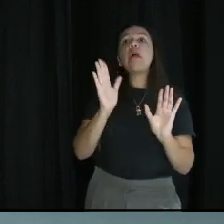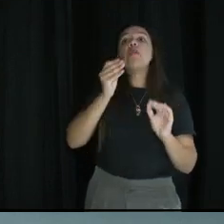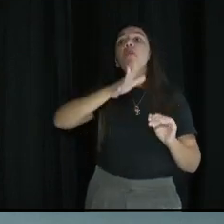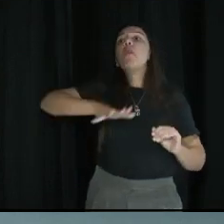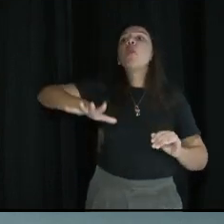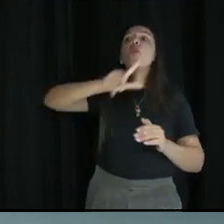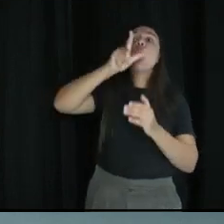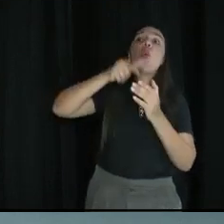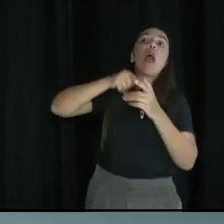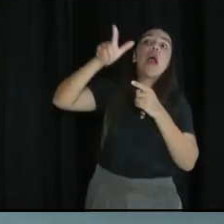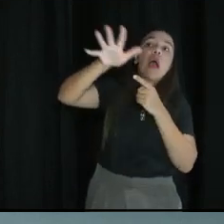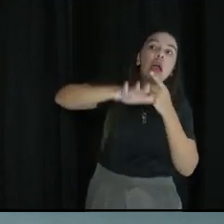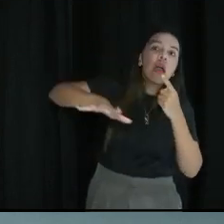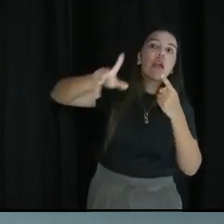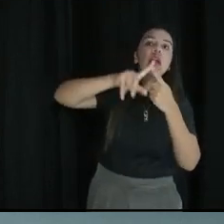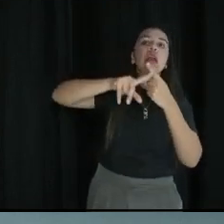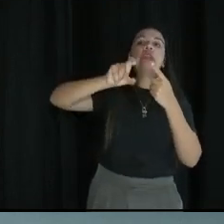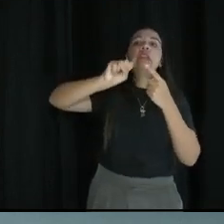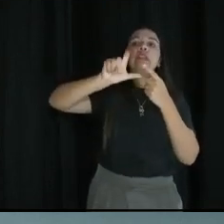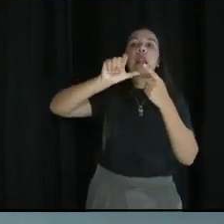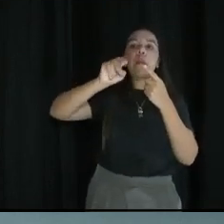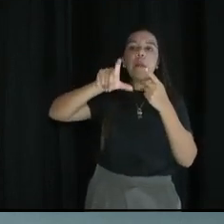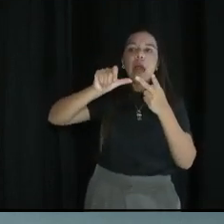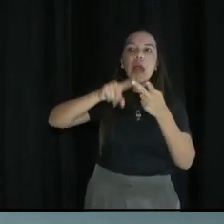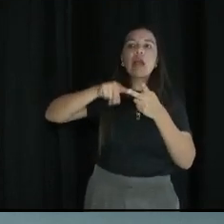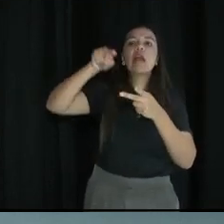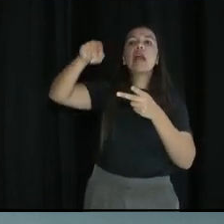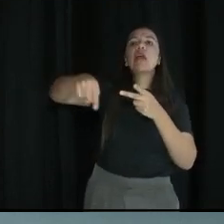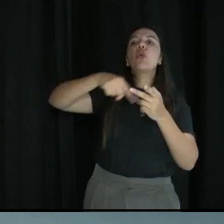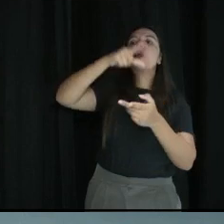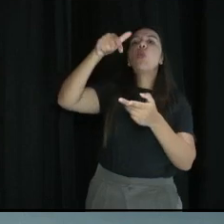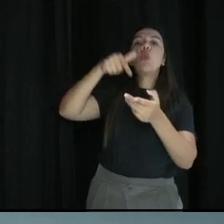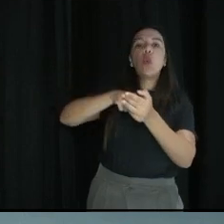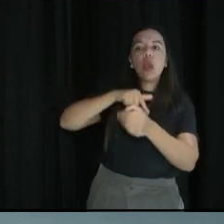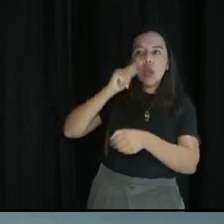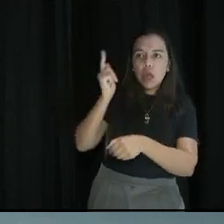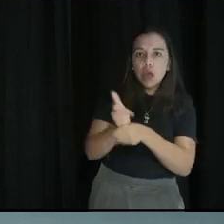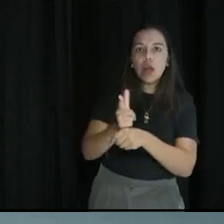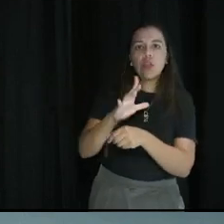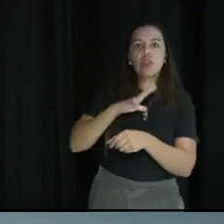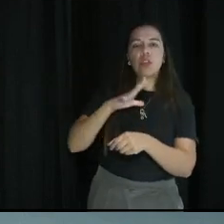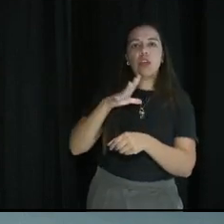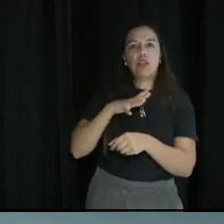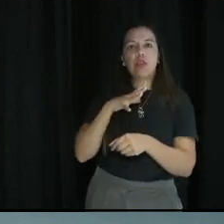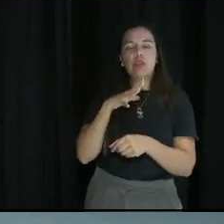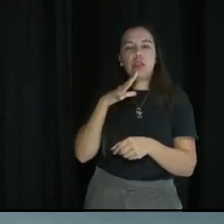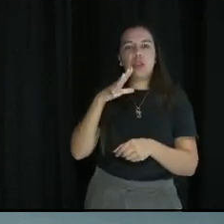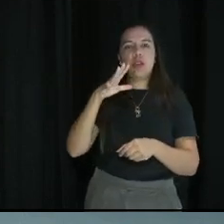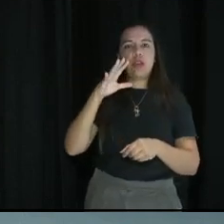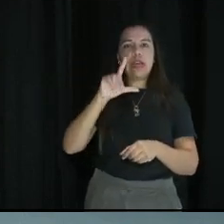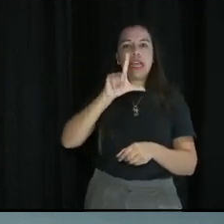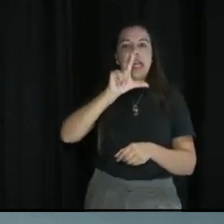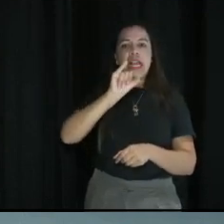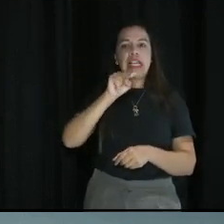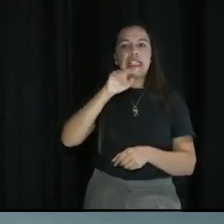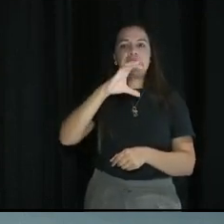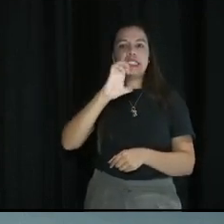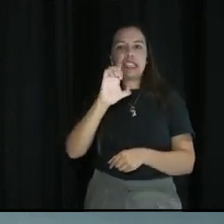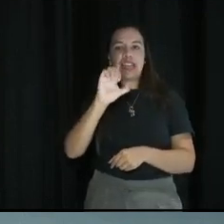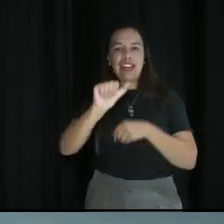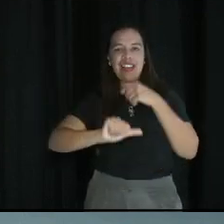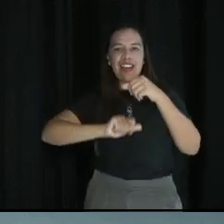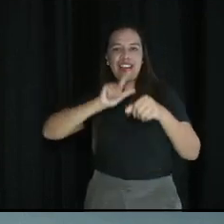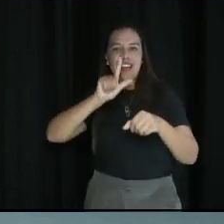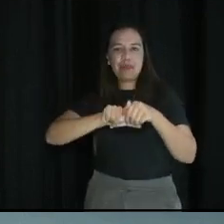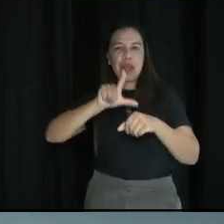Salamanca, a la altura de no sé qué establecimiento, se encuentra un ejemplar del INSE. No nos